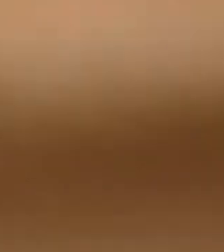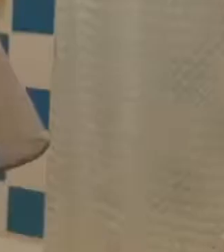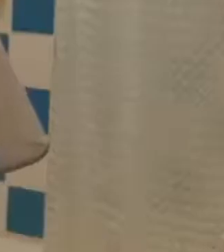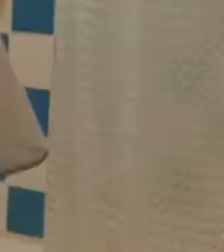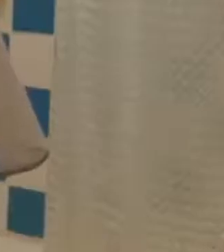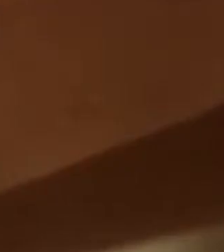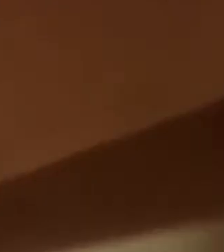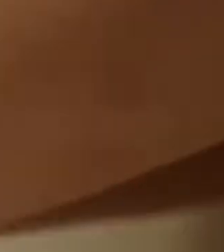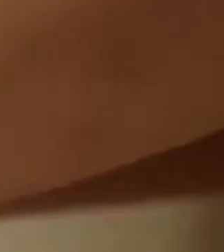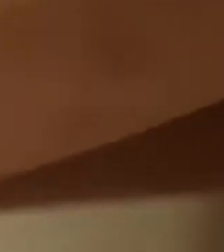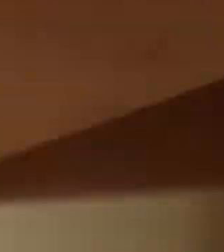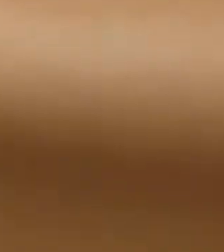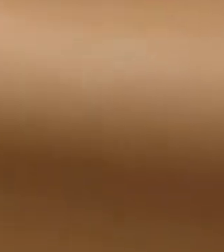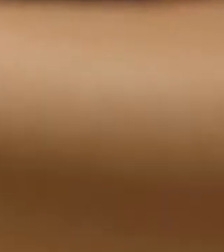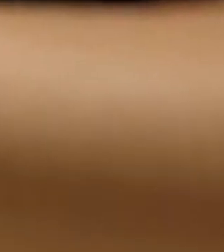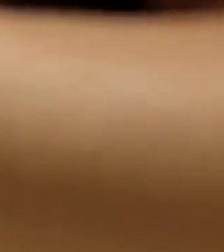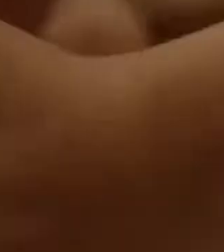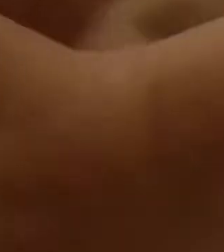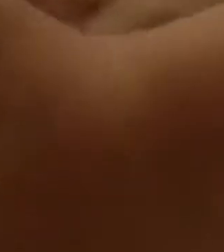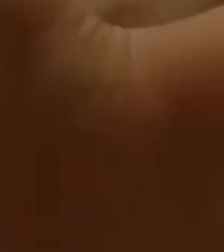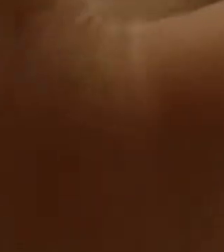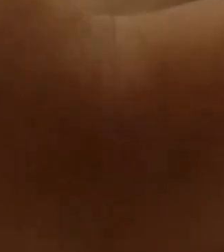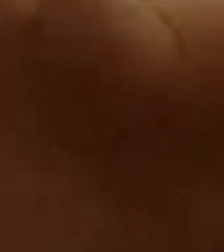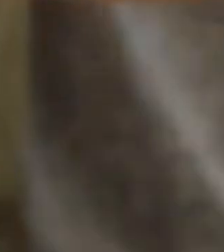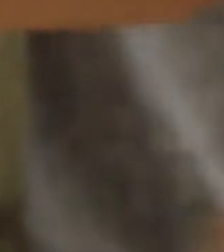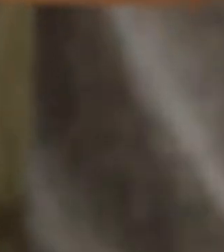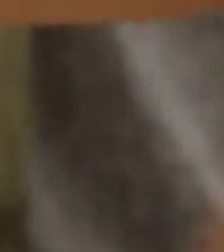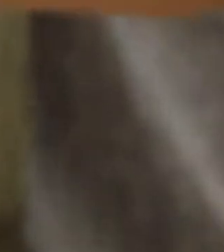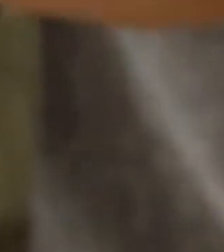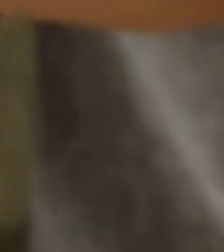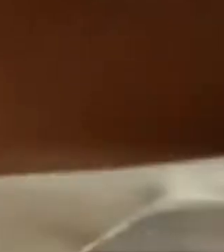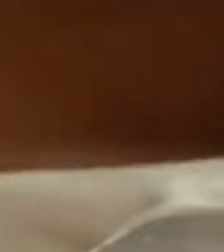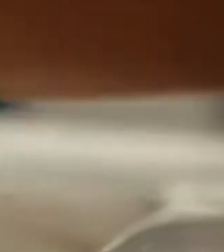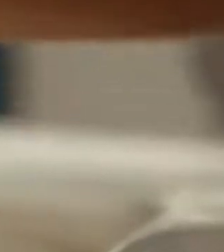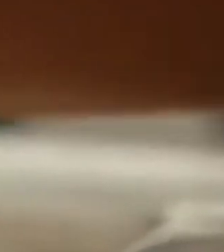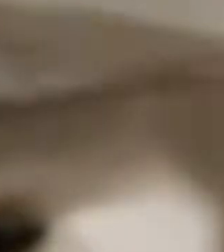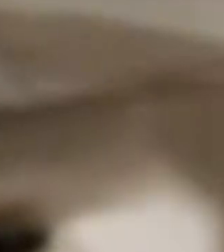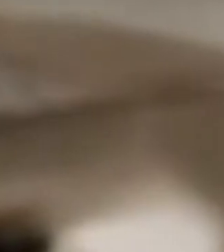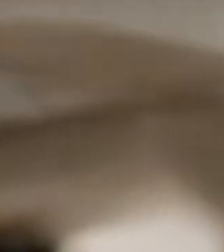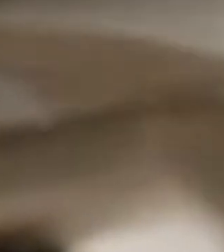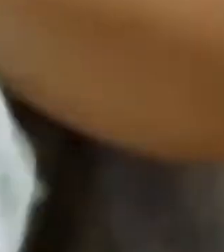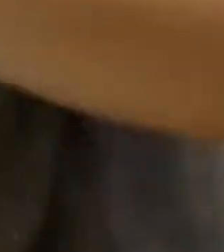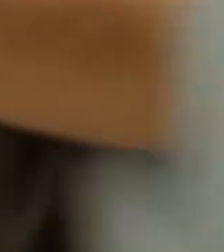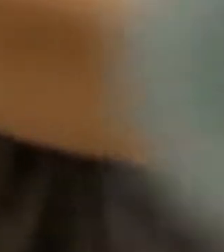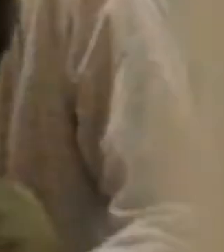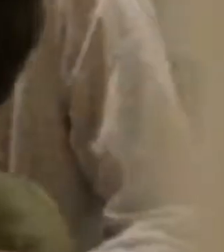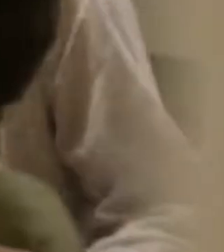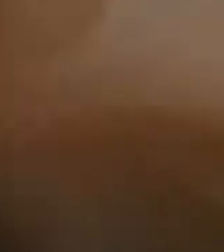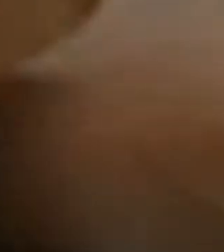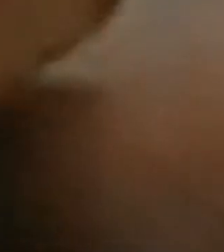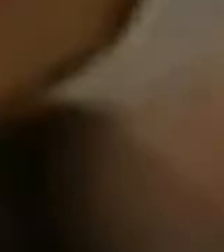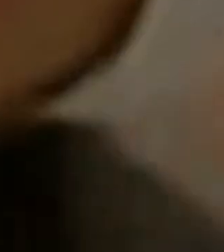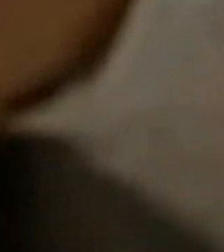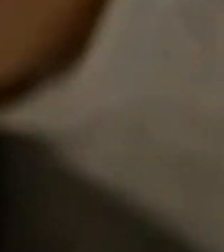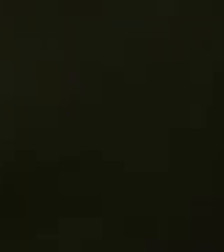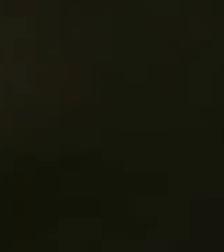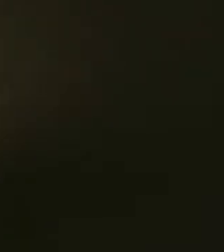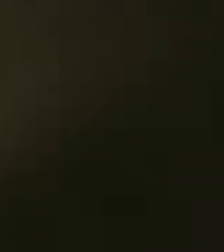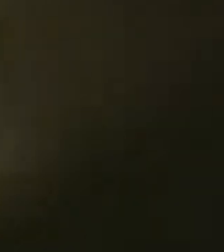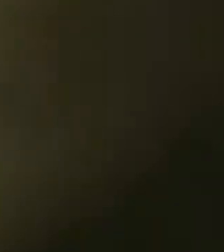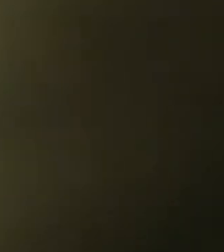secar. Mojar, enjabonar. Frotar, frotar, frotar. Enjuagar y secar. Lávate las